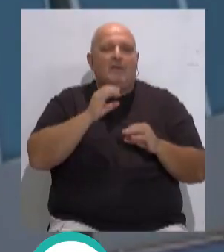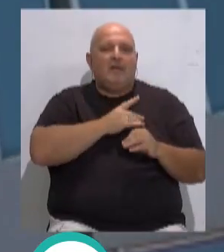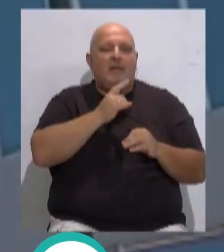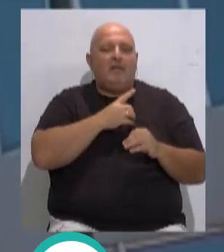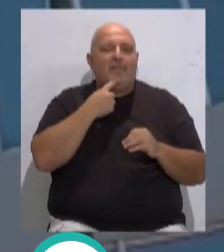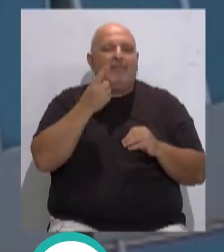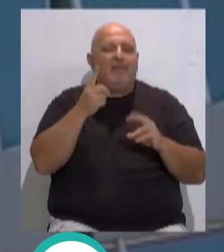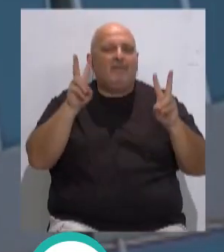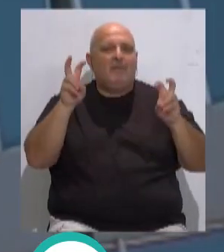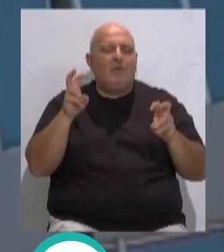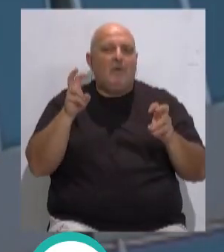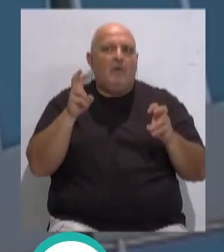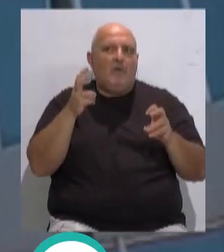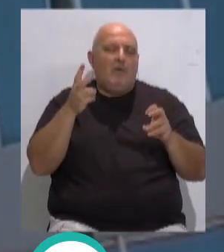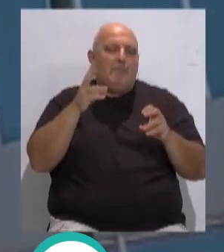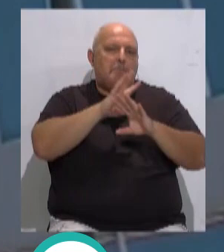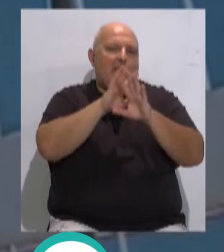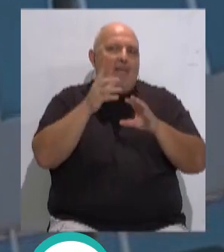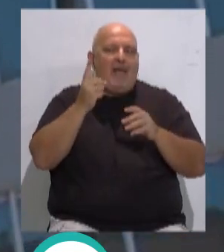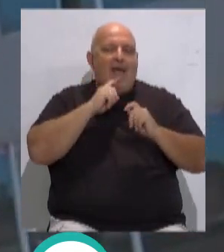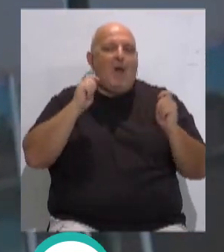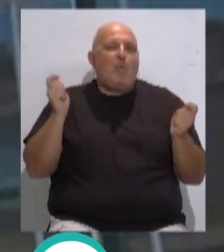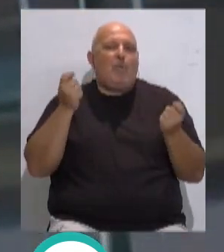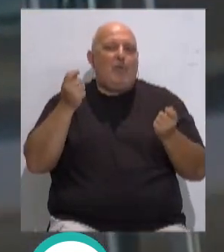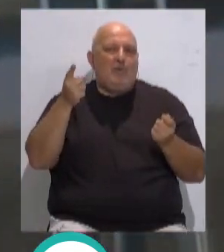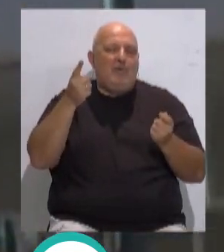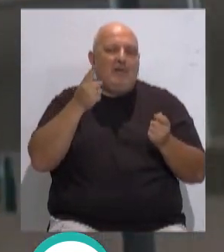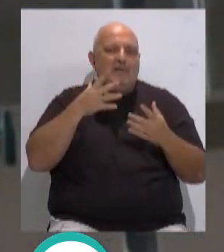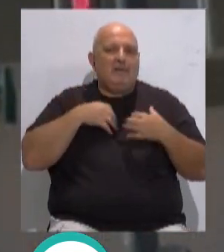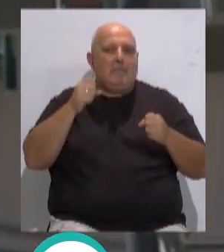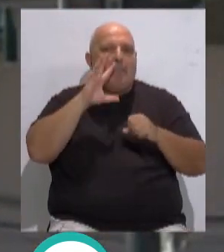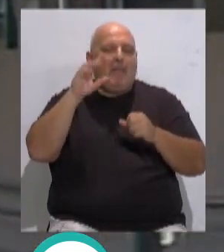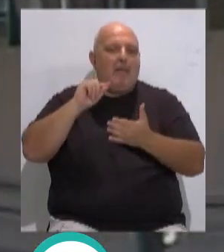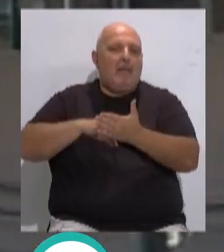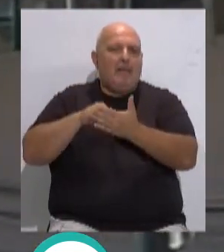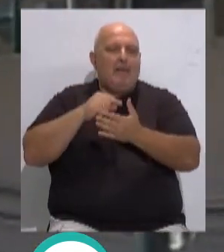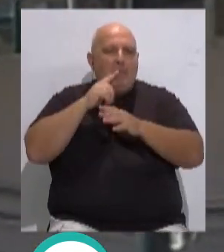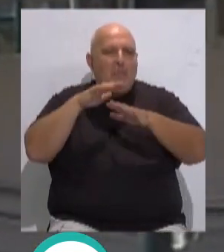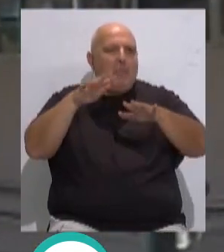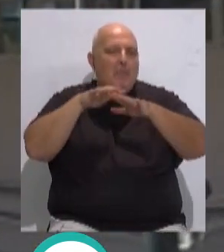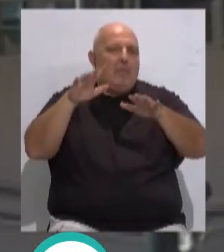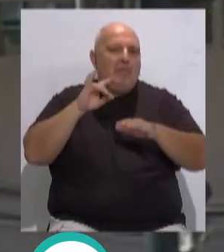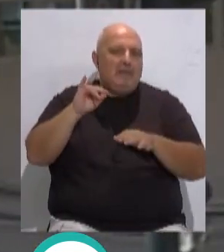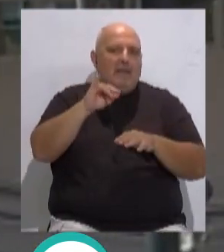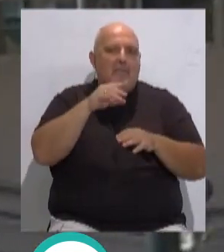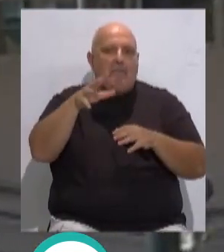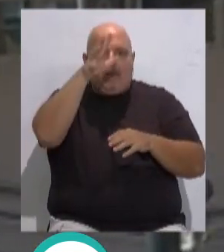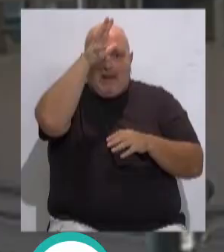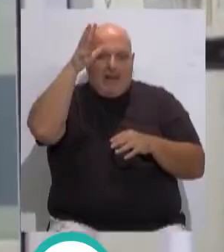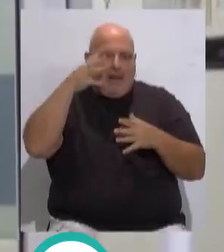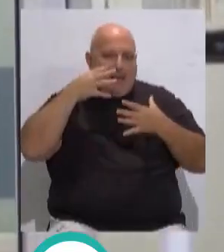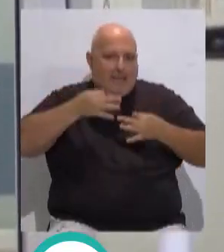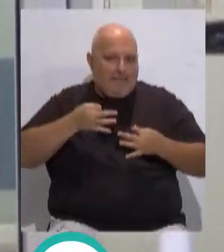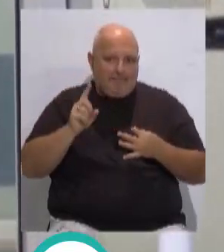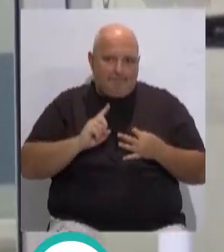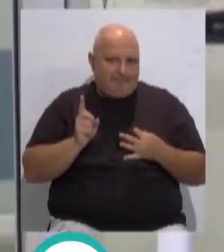sindical ha calificado como un brindis al sol el anuncio de la autoridad sanitaria sobre la contratación de 3.000 profesionales para el verano,